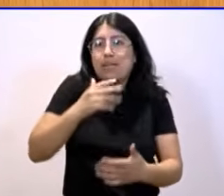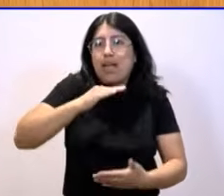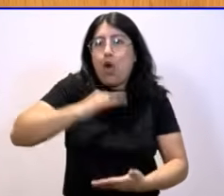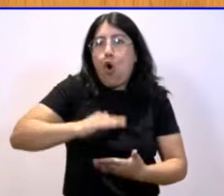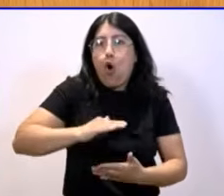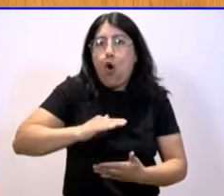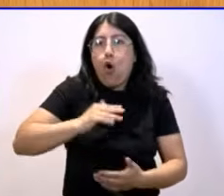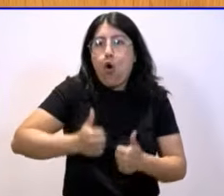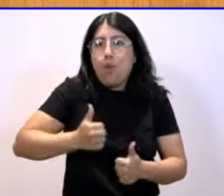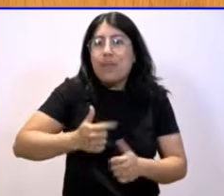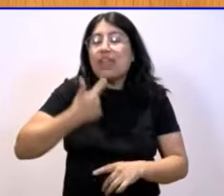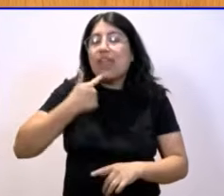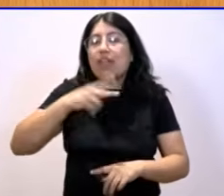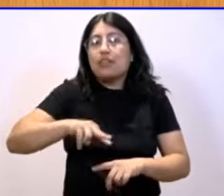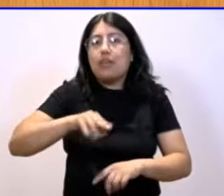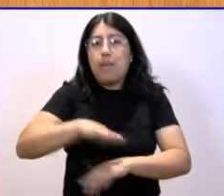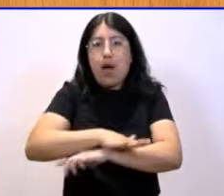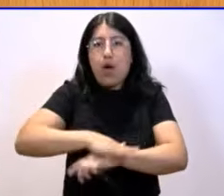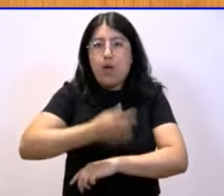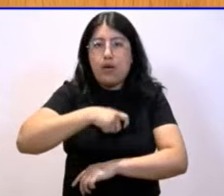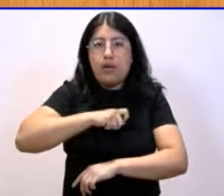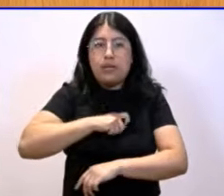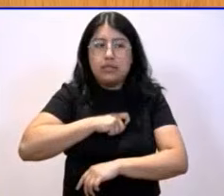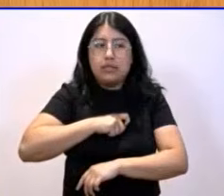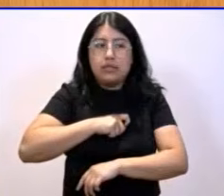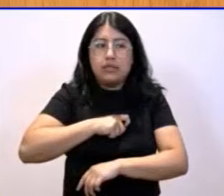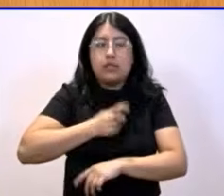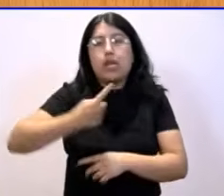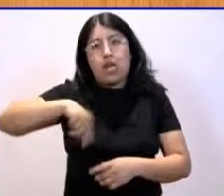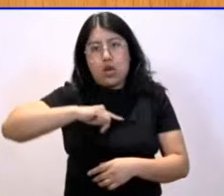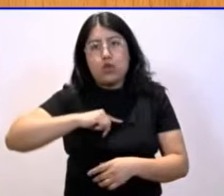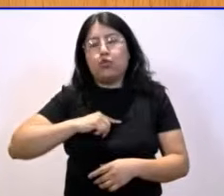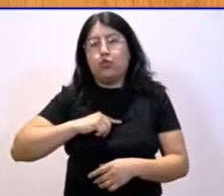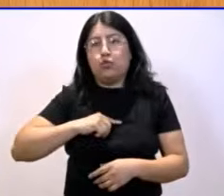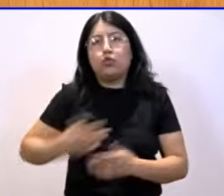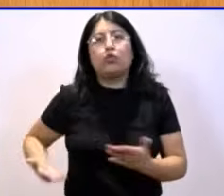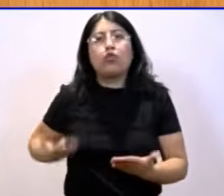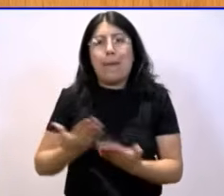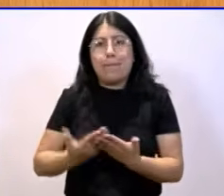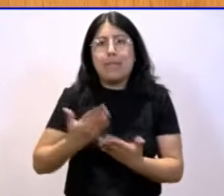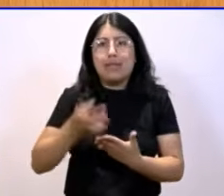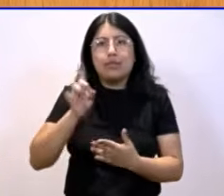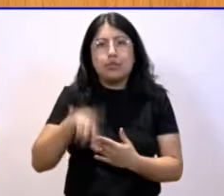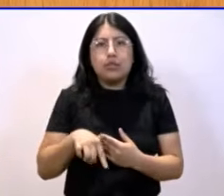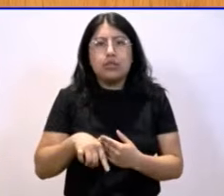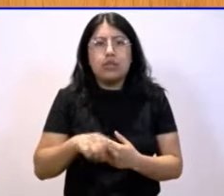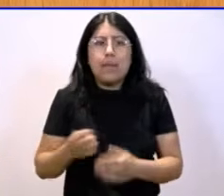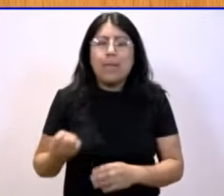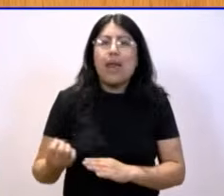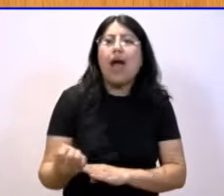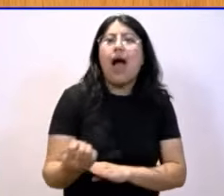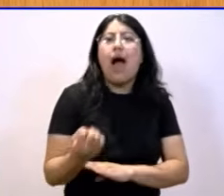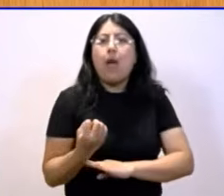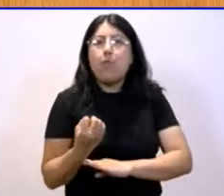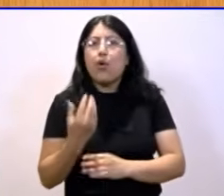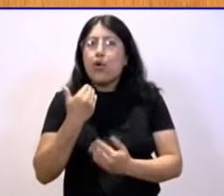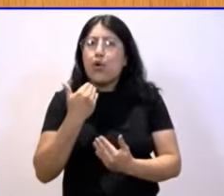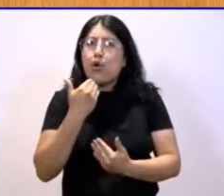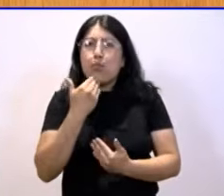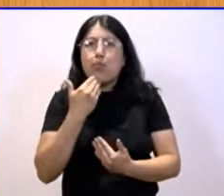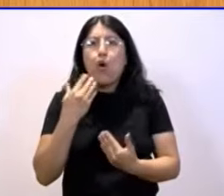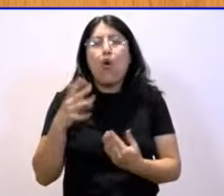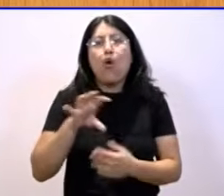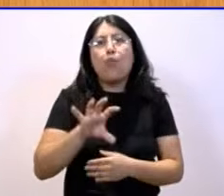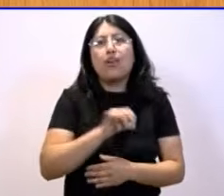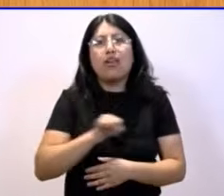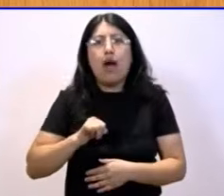tiene el Gobierno de España, y en ese sentido también planteamos y también le pedimos en ese sentido el apoyo como comunidad autónoma, y sobre